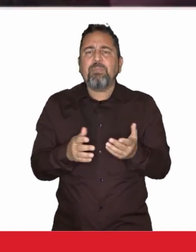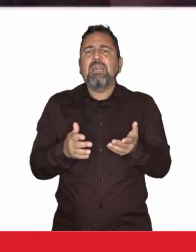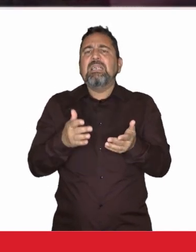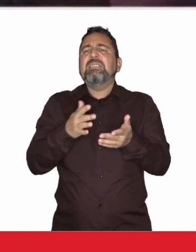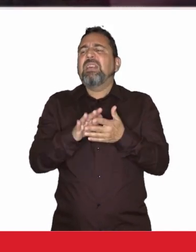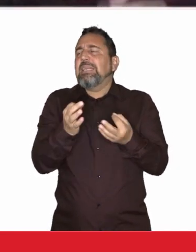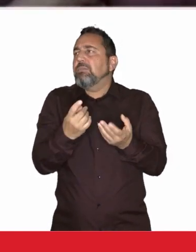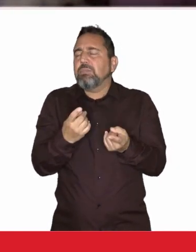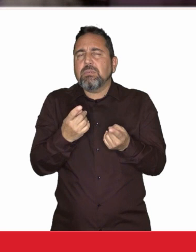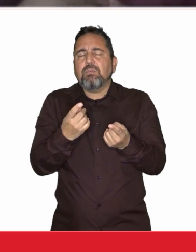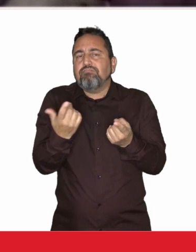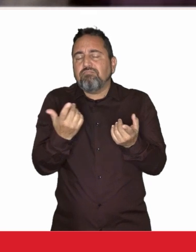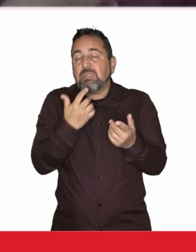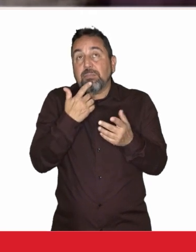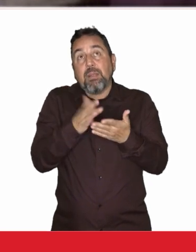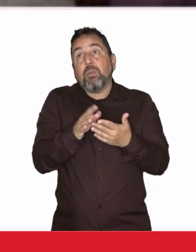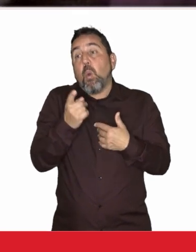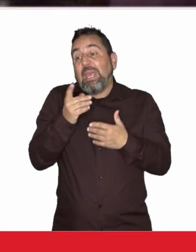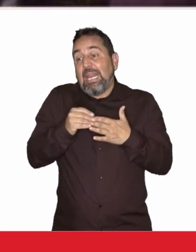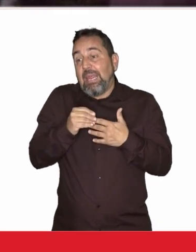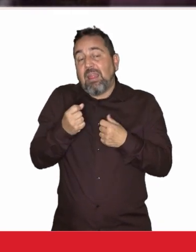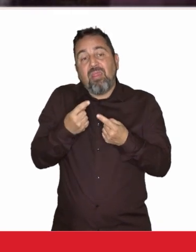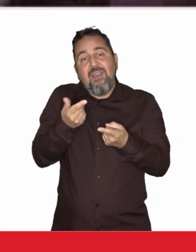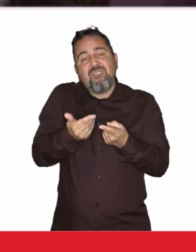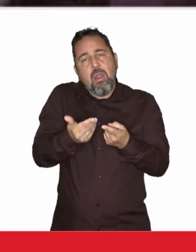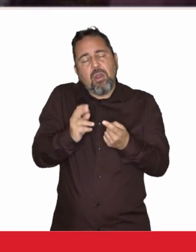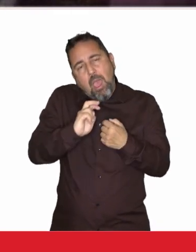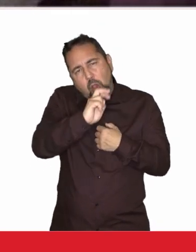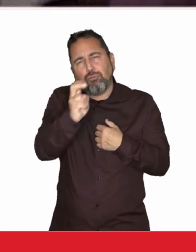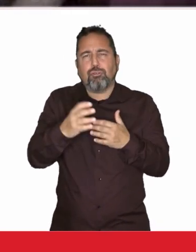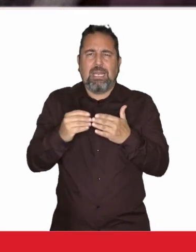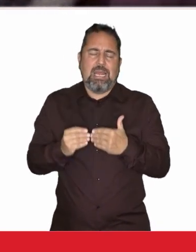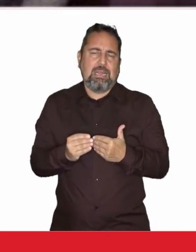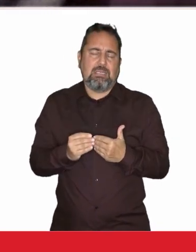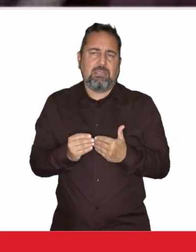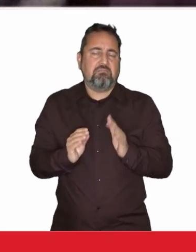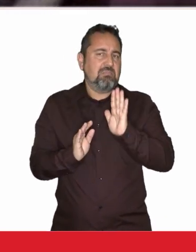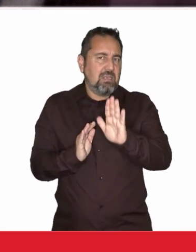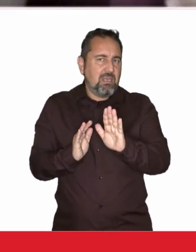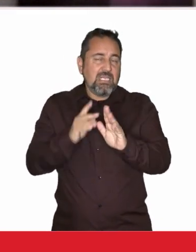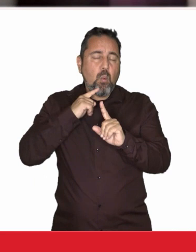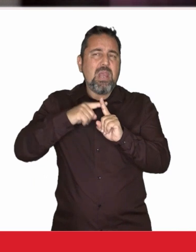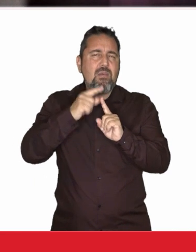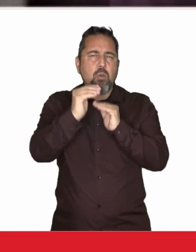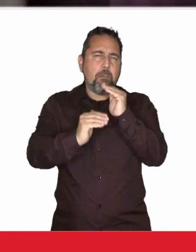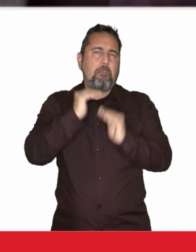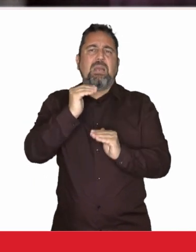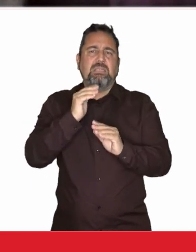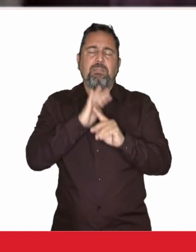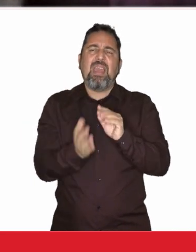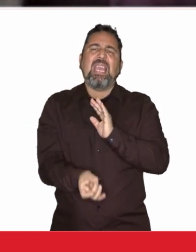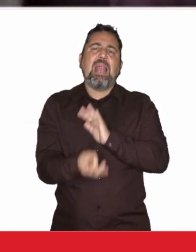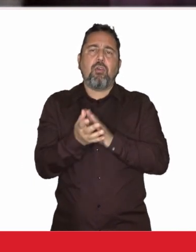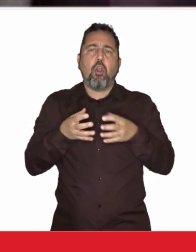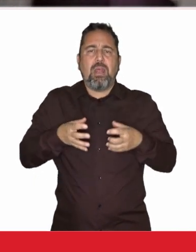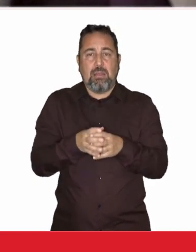es un cliente creando valor a otros clientes. ¿Vale? Ahora, un nivel más elevado de